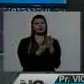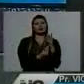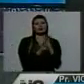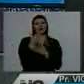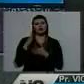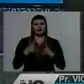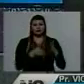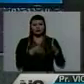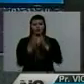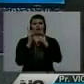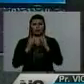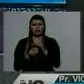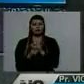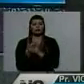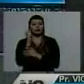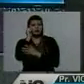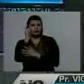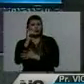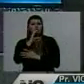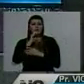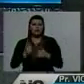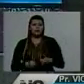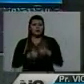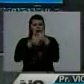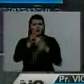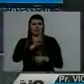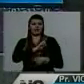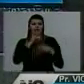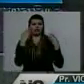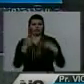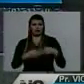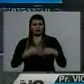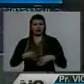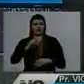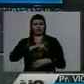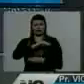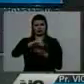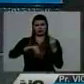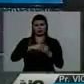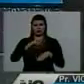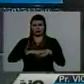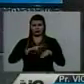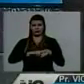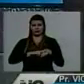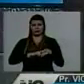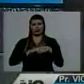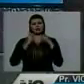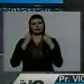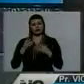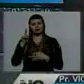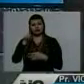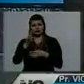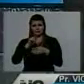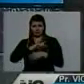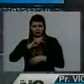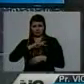caminos y le den nuevas ideas cómo mejorar la calidad de vida de los ciudadanos. Mi estimado amigo,